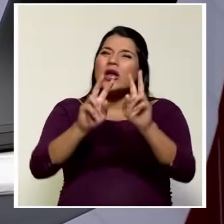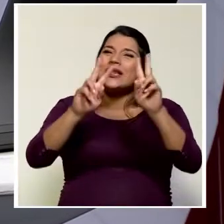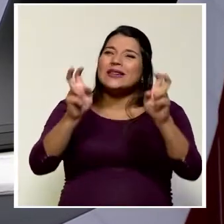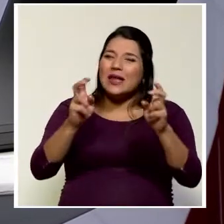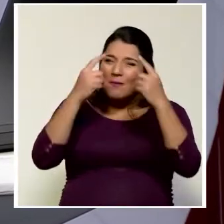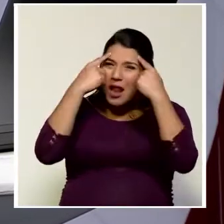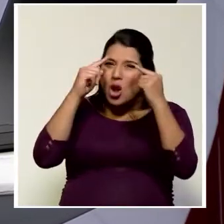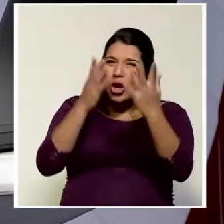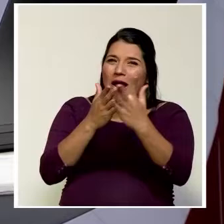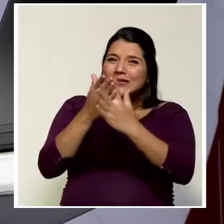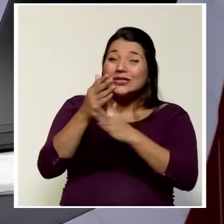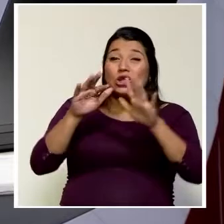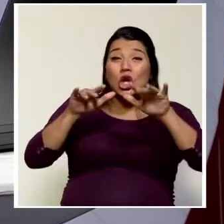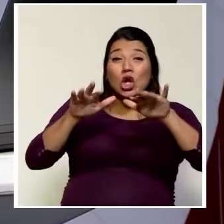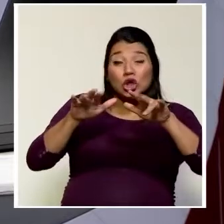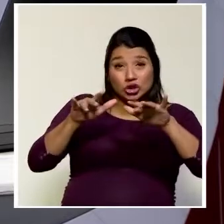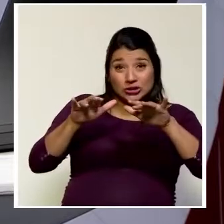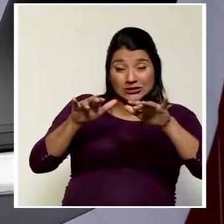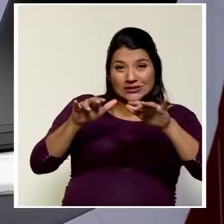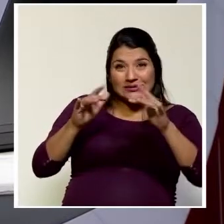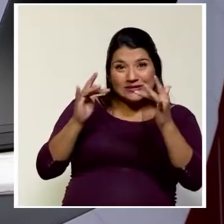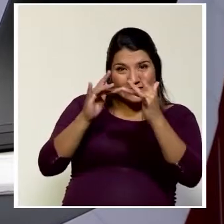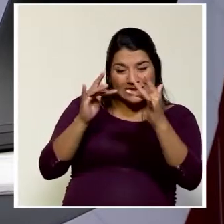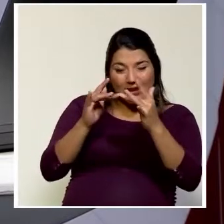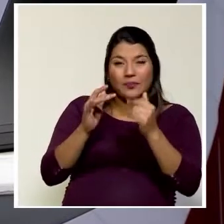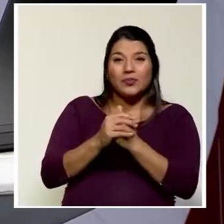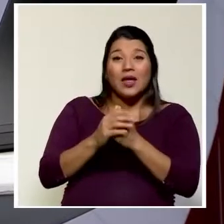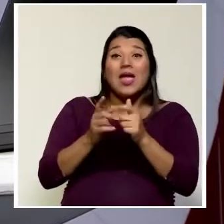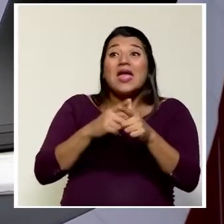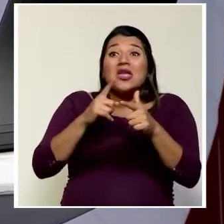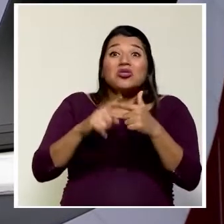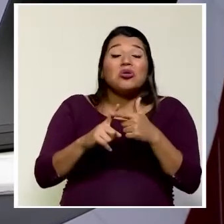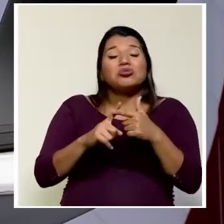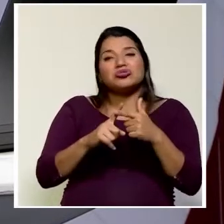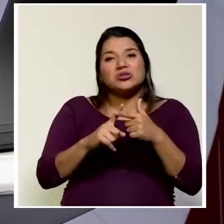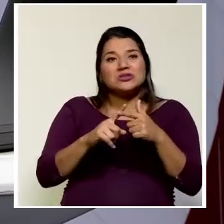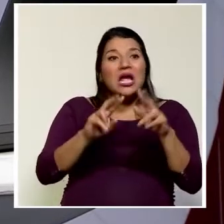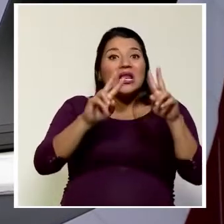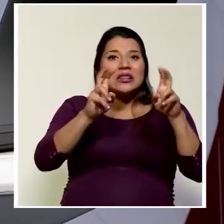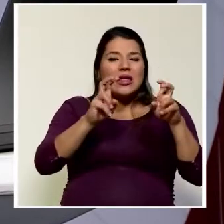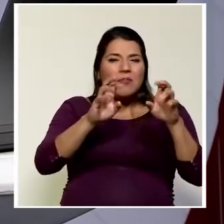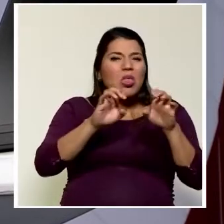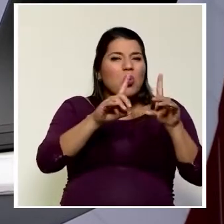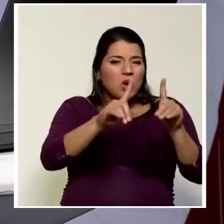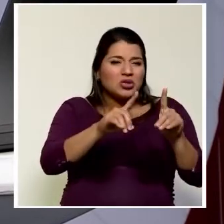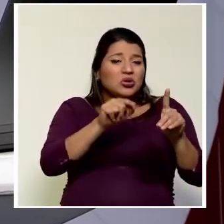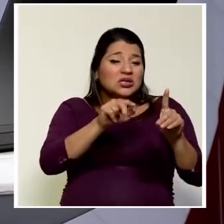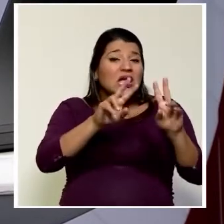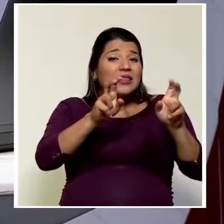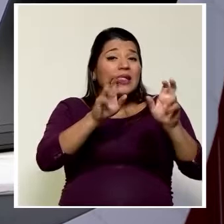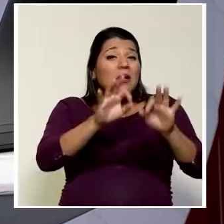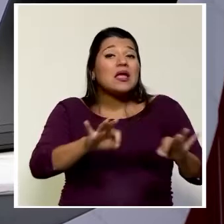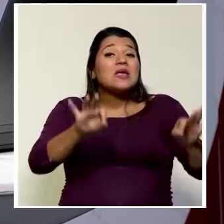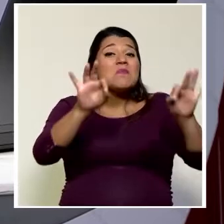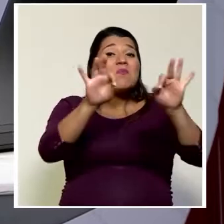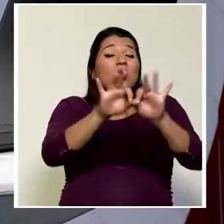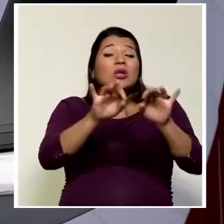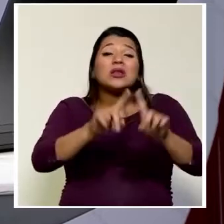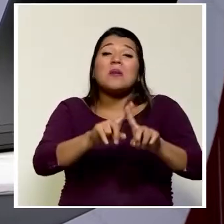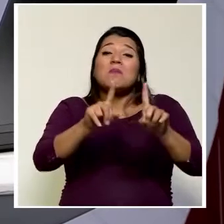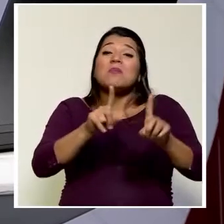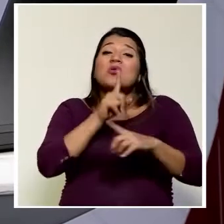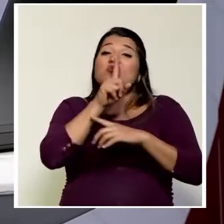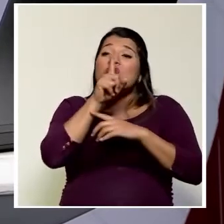entonces se ha reducido de alguna forma la discusión educativa a un tema que sí es importante, pero que es solamente parcial en relación